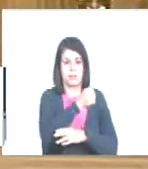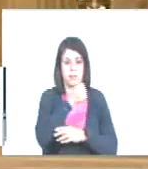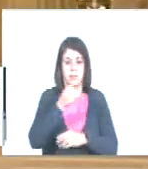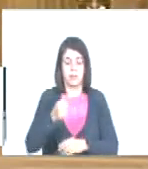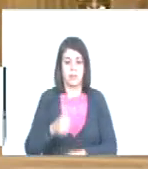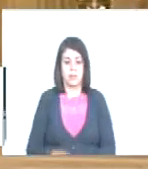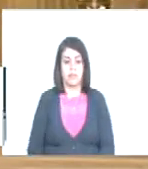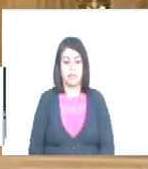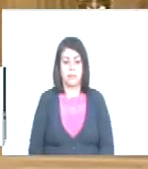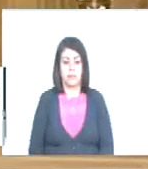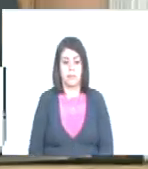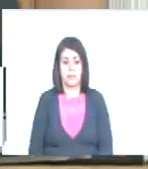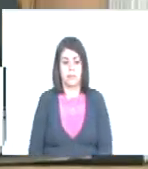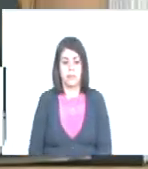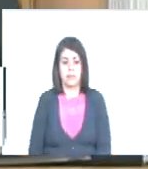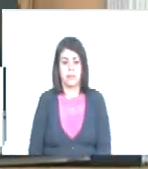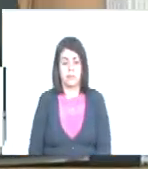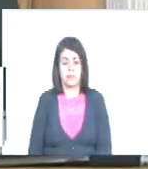vencido.